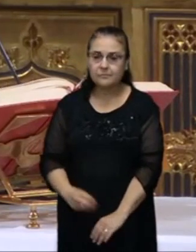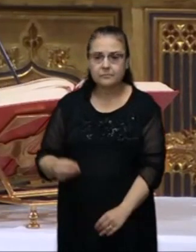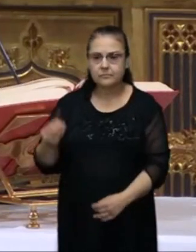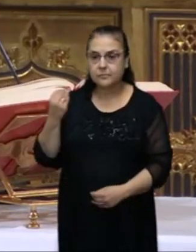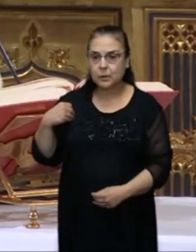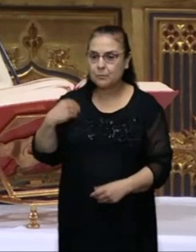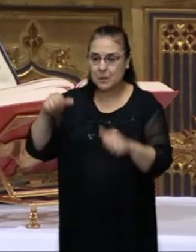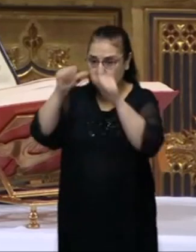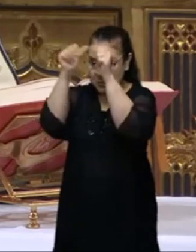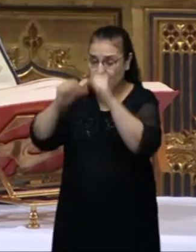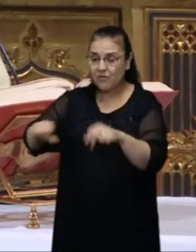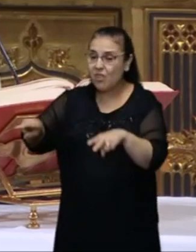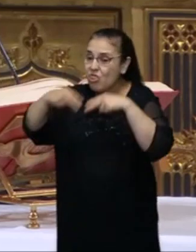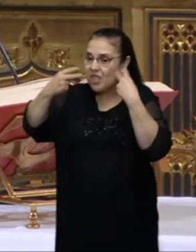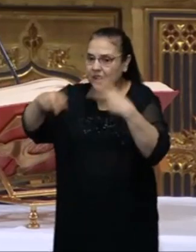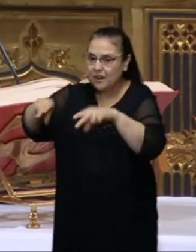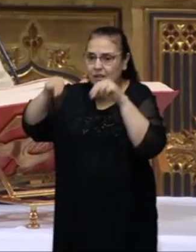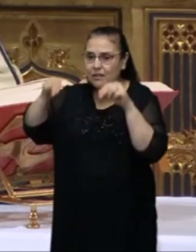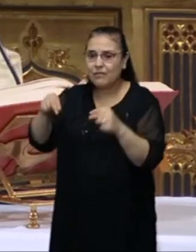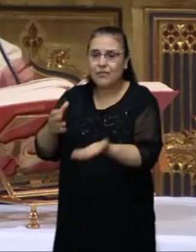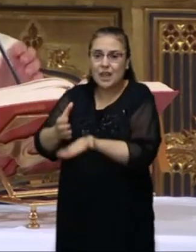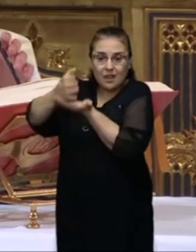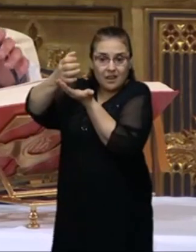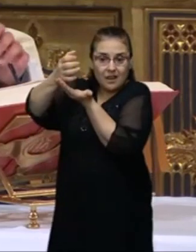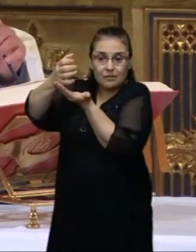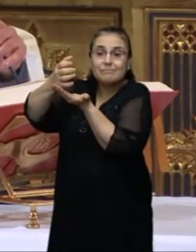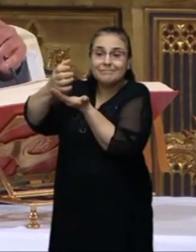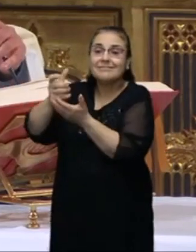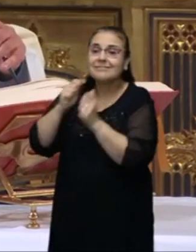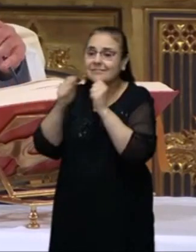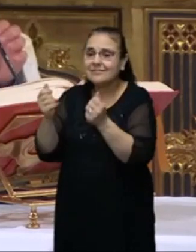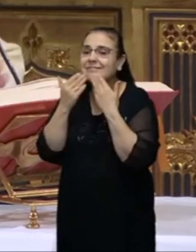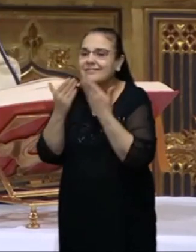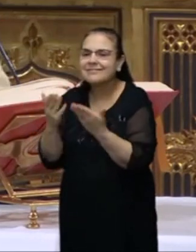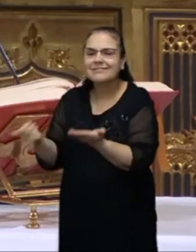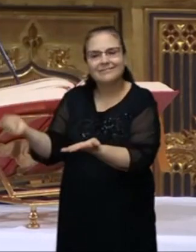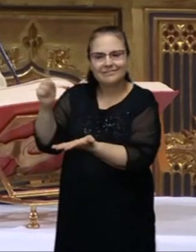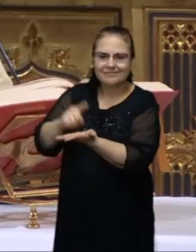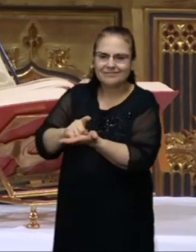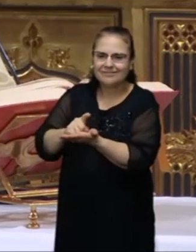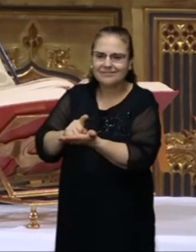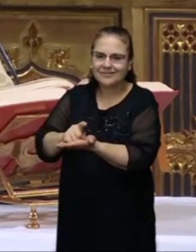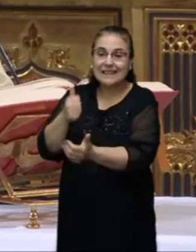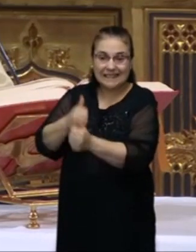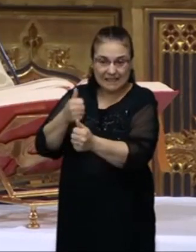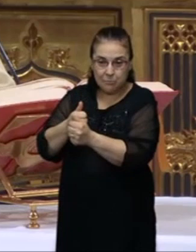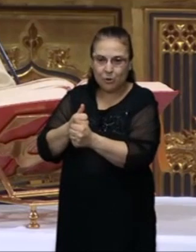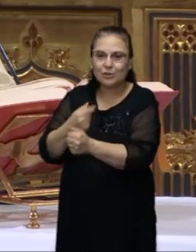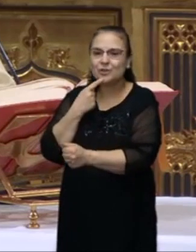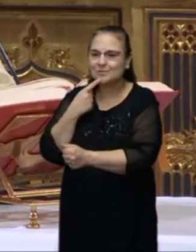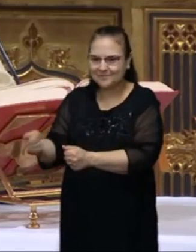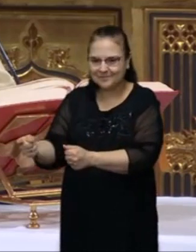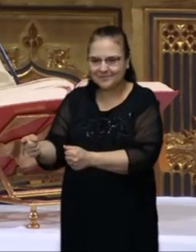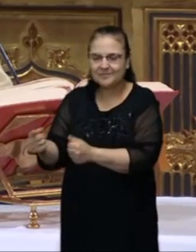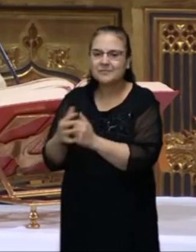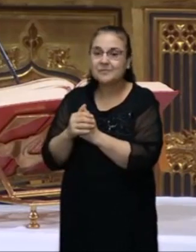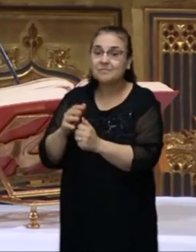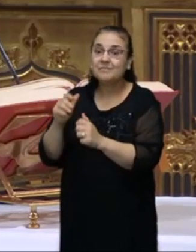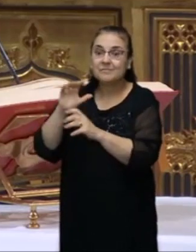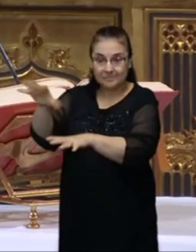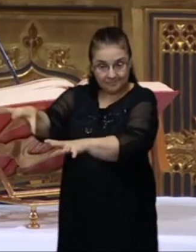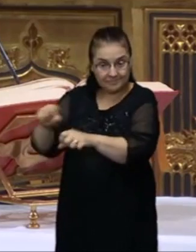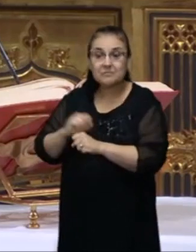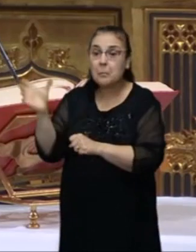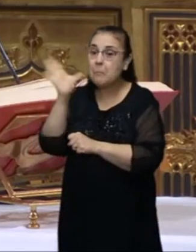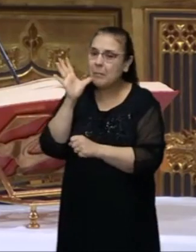Del mismo modo, acabada la cena, tomó el cáliz y dándote gracias de nuevo lo pasó a sus discípulos, diciendo: Tomad